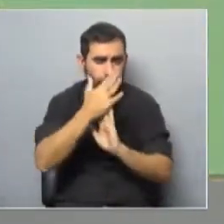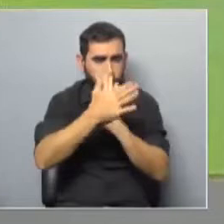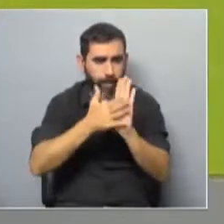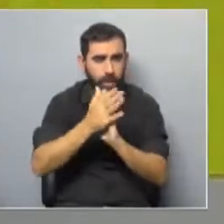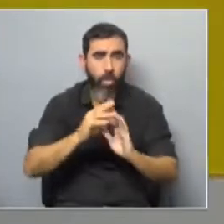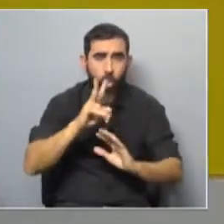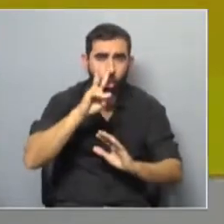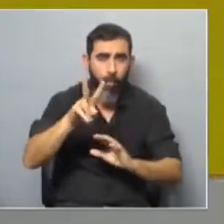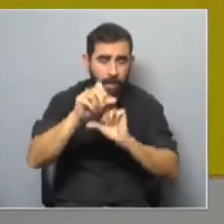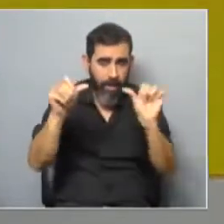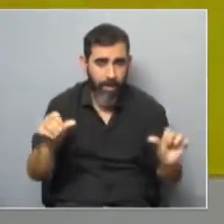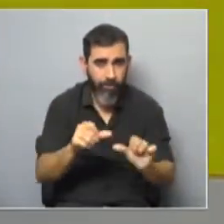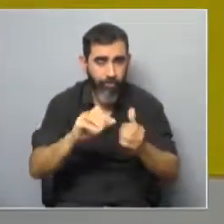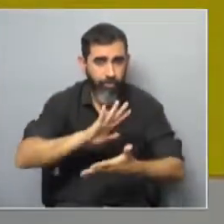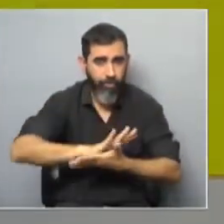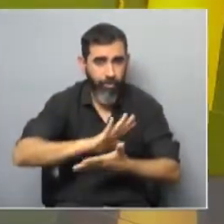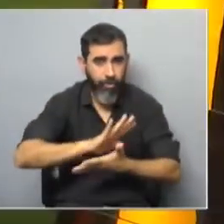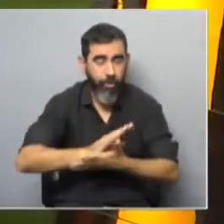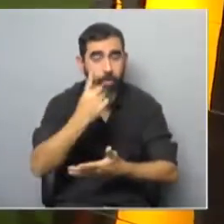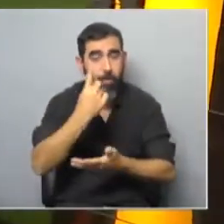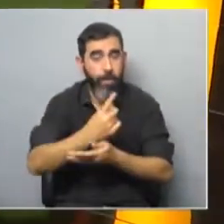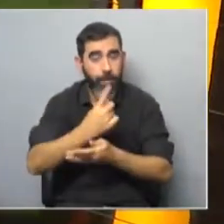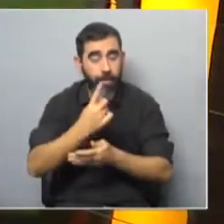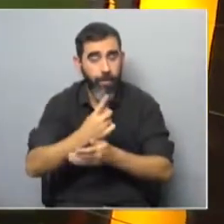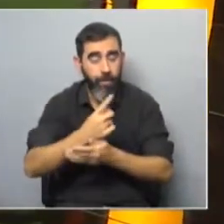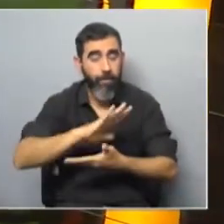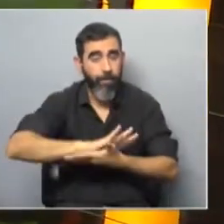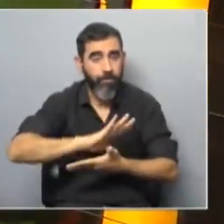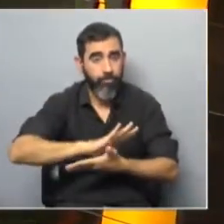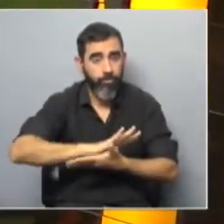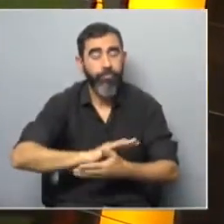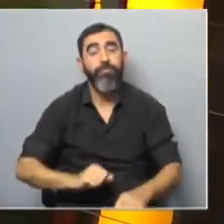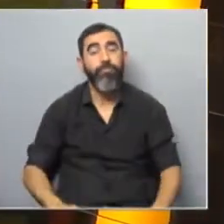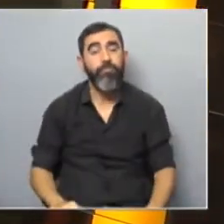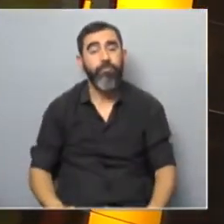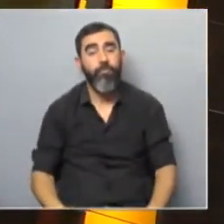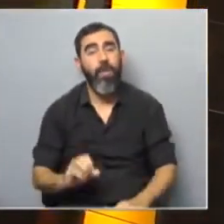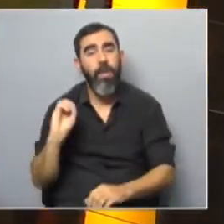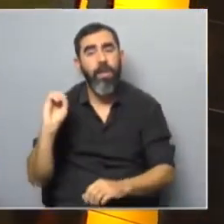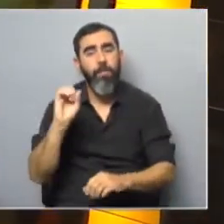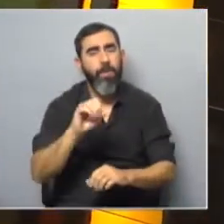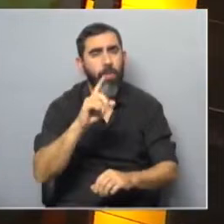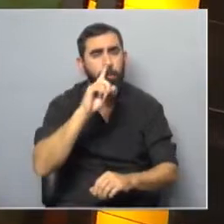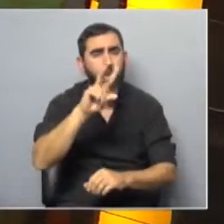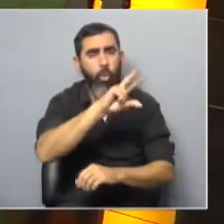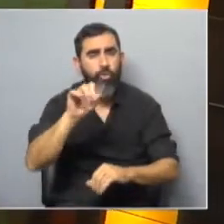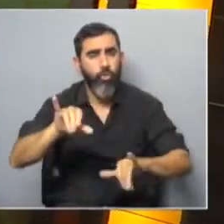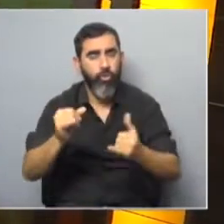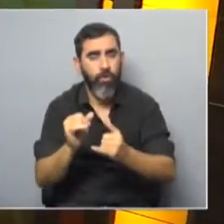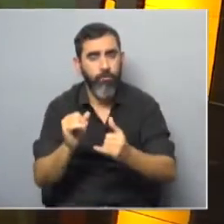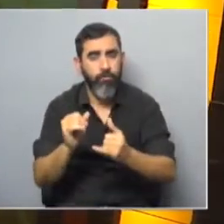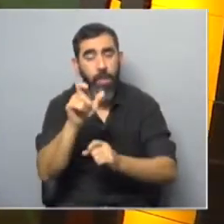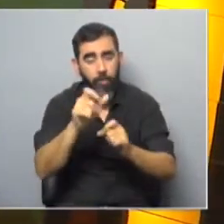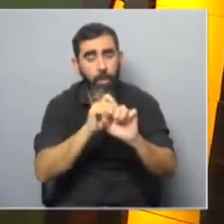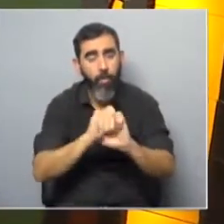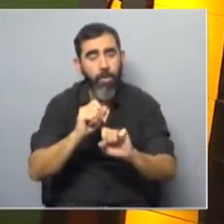hicieron 2000 libritos en esta primera impresión y se repartieron ya más de 1200. La gente se